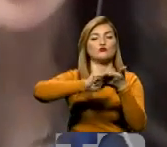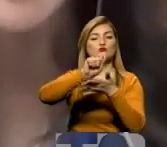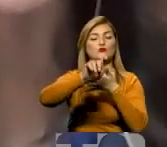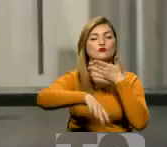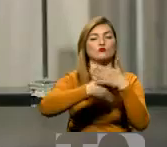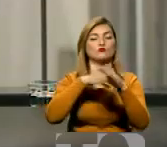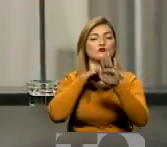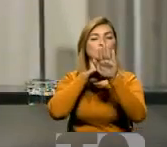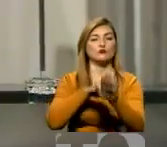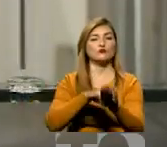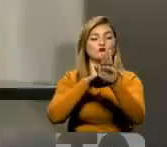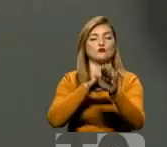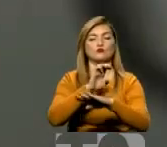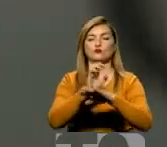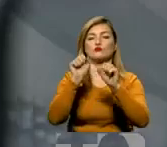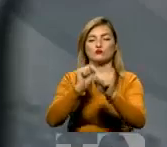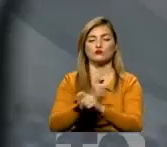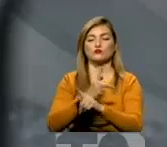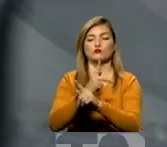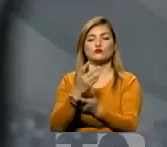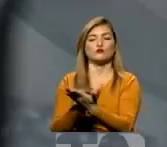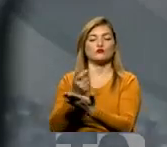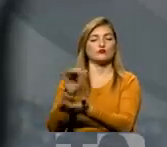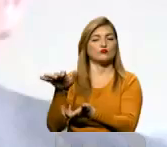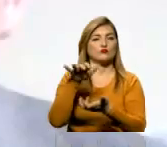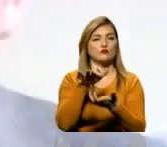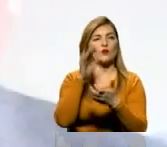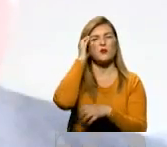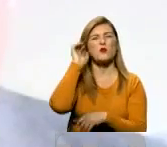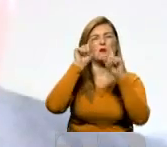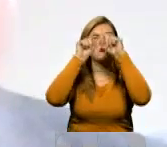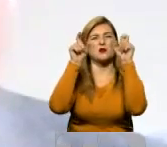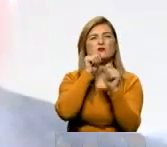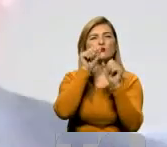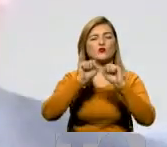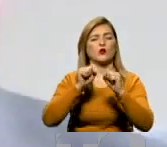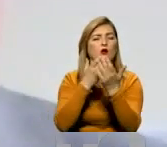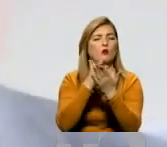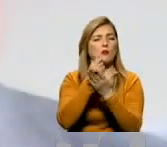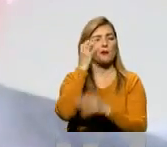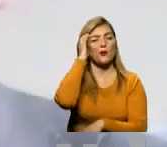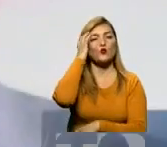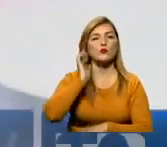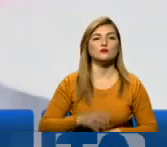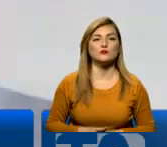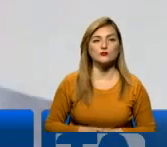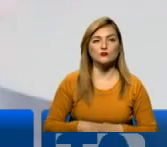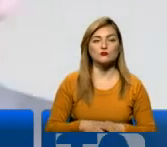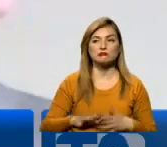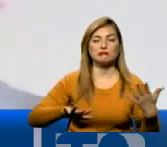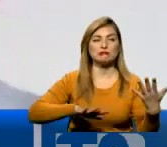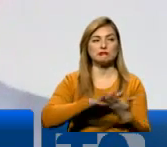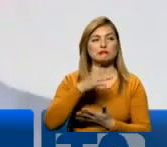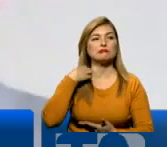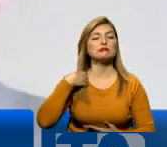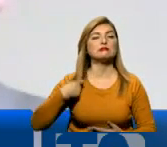preocupa la posibilidad de que la empresa privada pueda también importar vacunas. Si eso llega a suceder, va a ser un desastre.